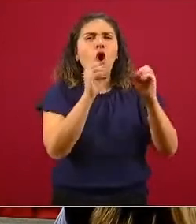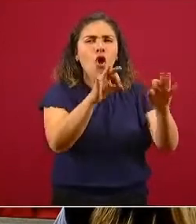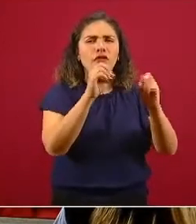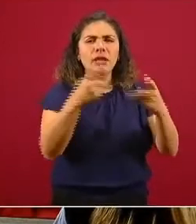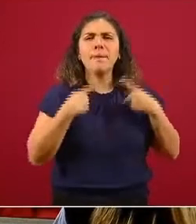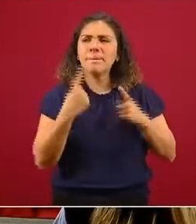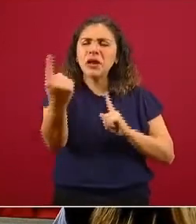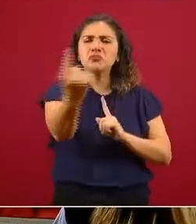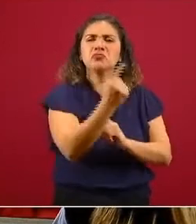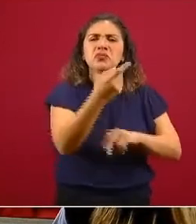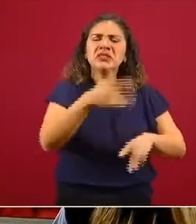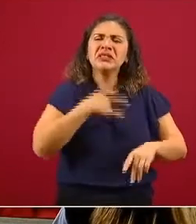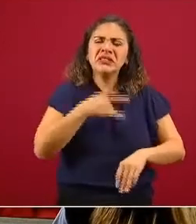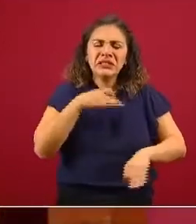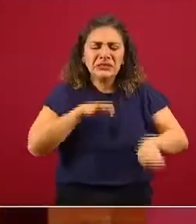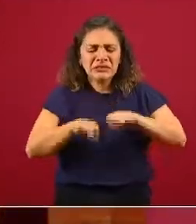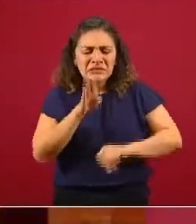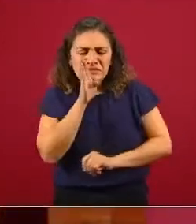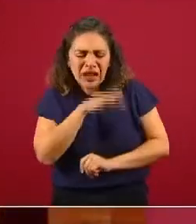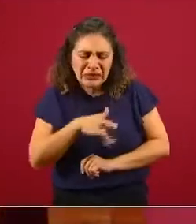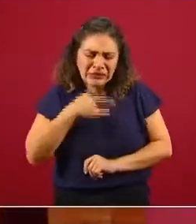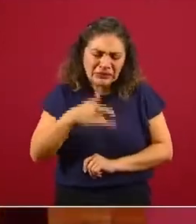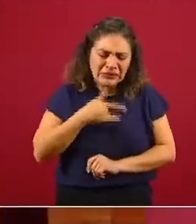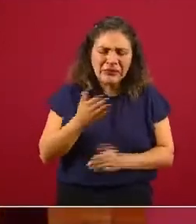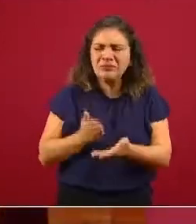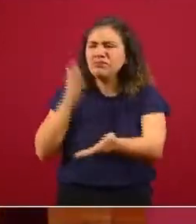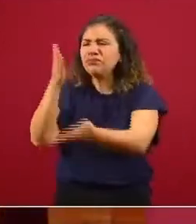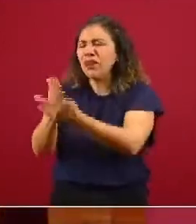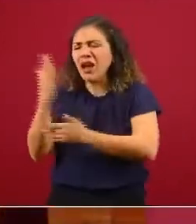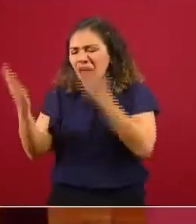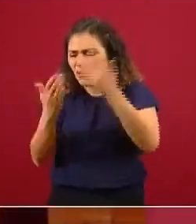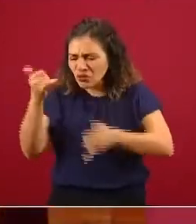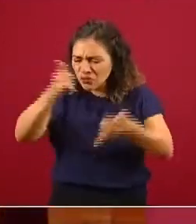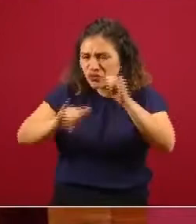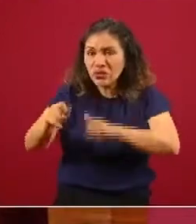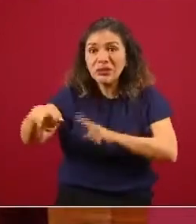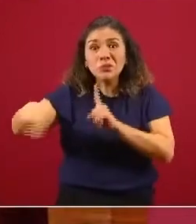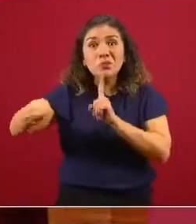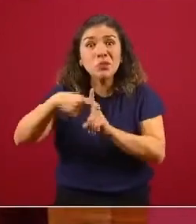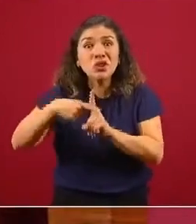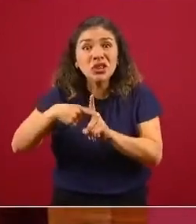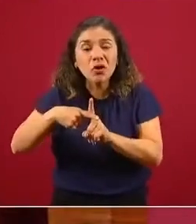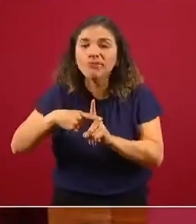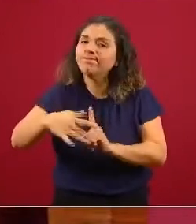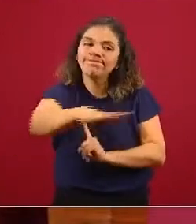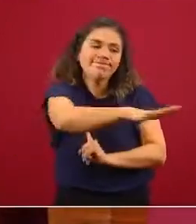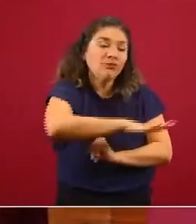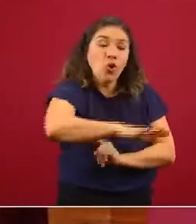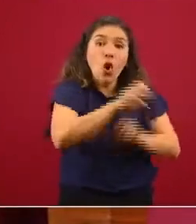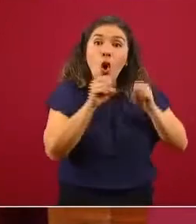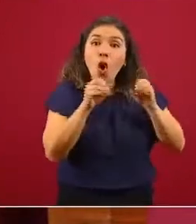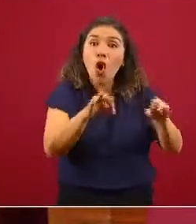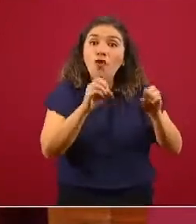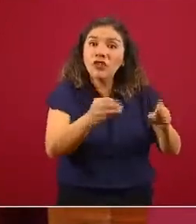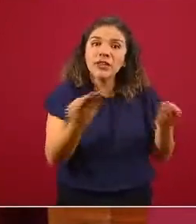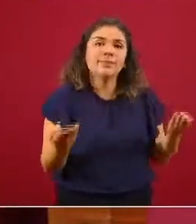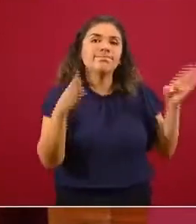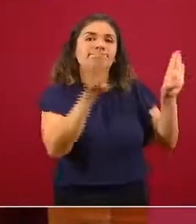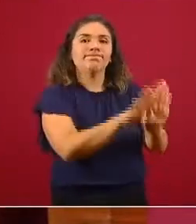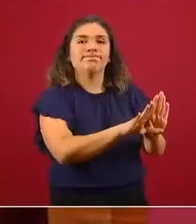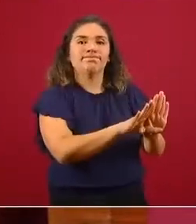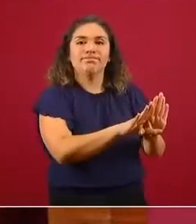un trabajador, se siente mal, se va, se hace un estudio y sale positivo, todo el área de la oficina se